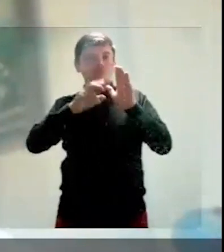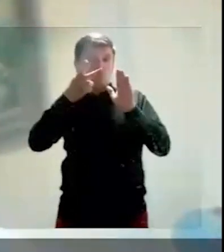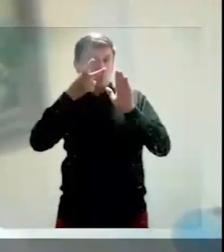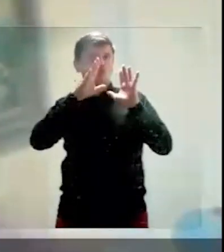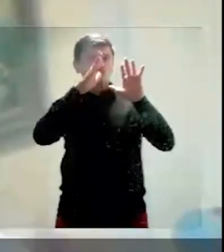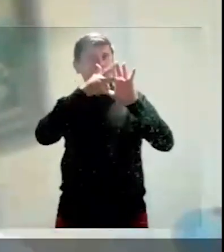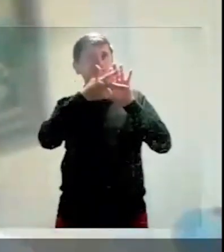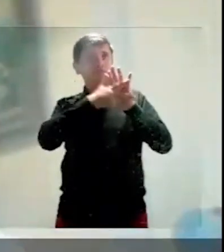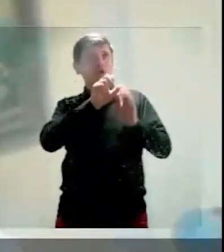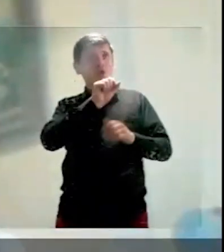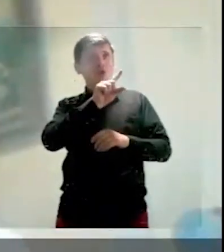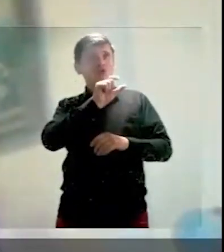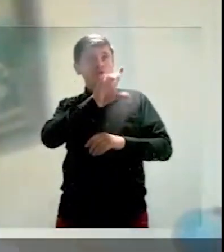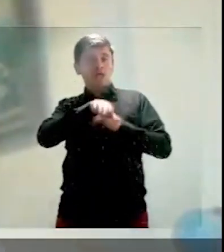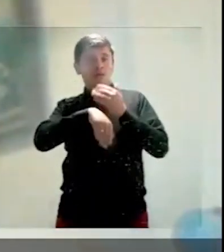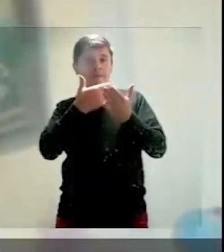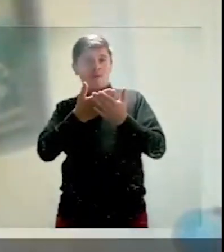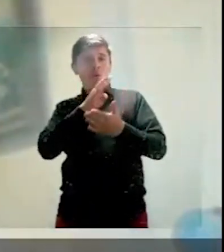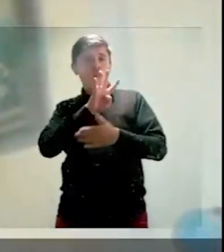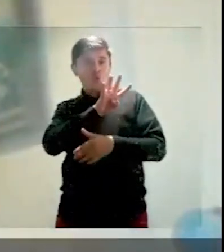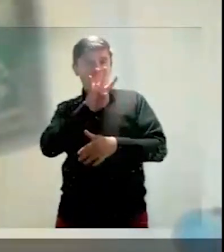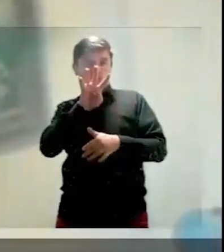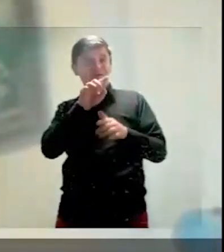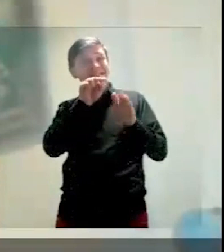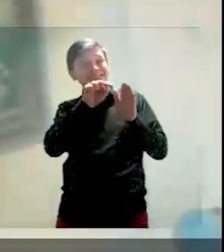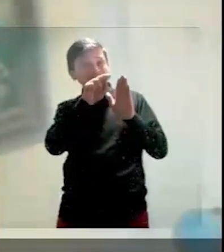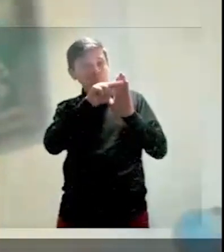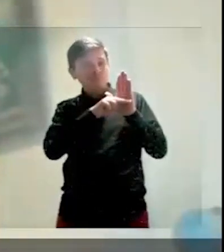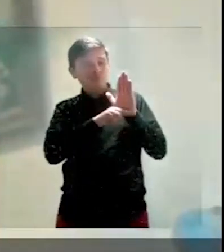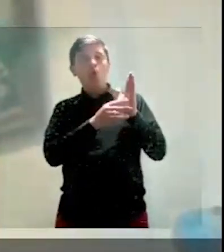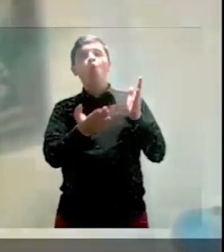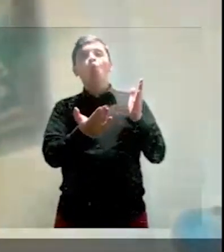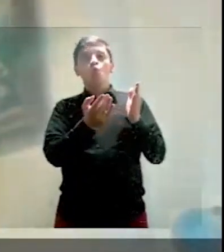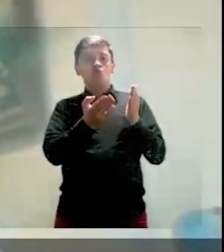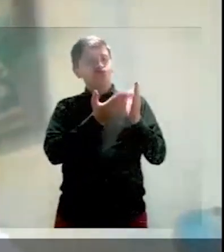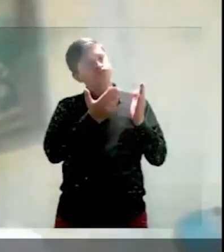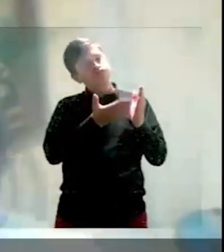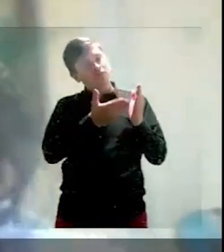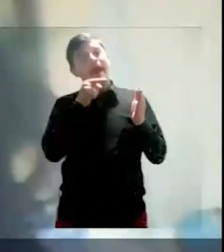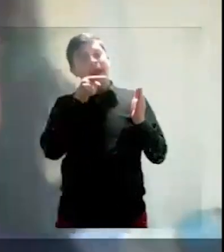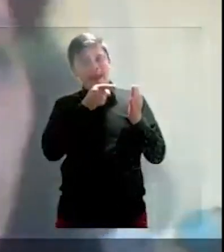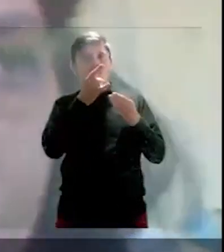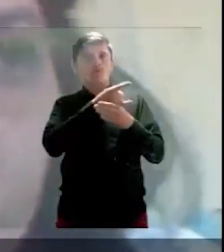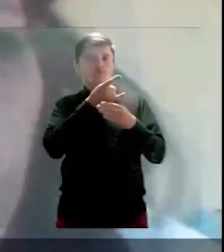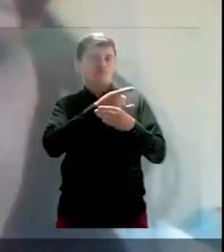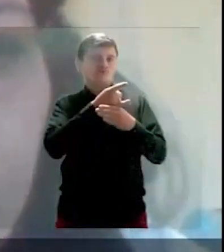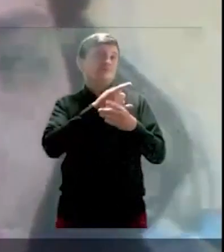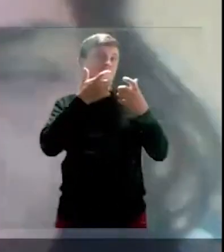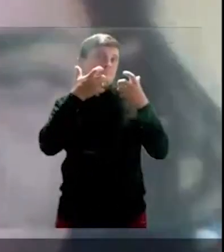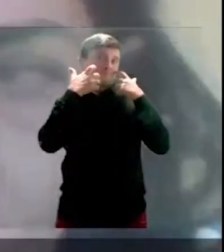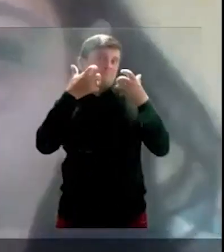11 al 44. Ese es el catálogo positivizado expreso que, digamos,